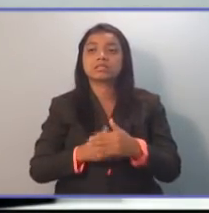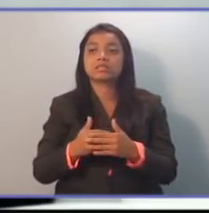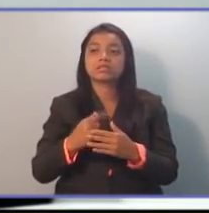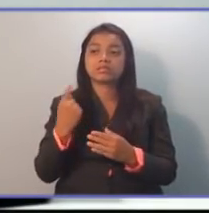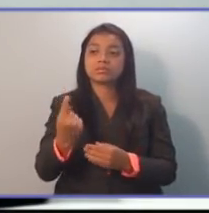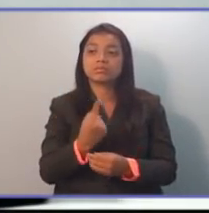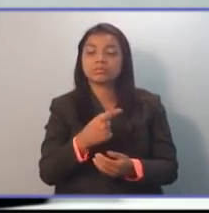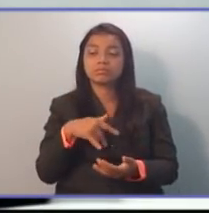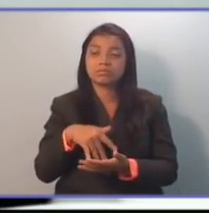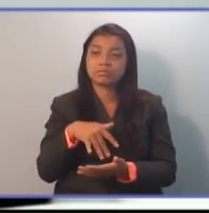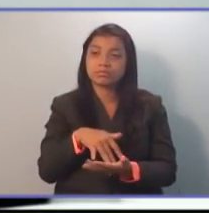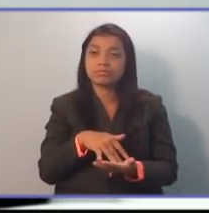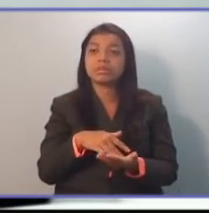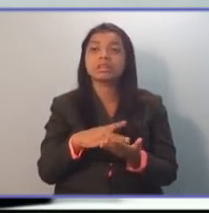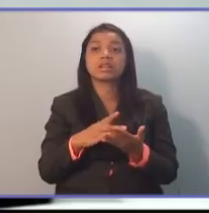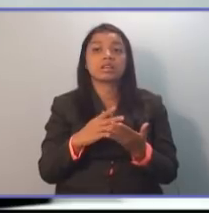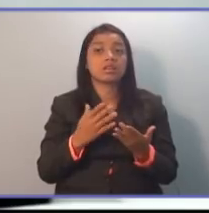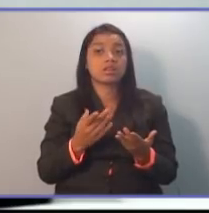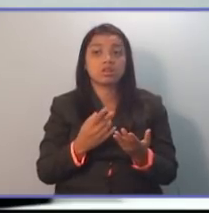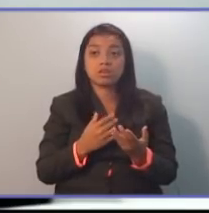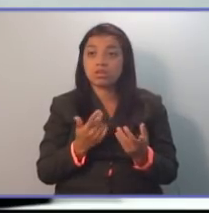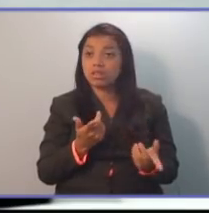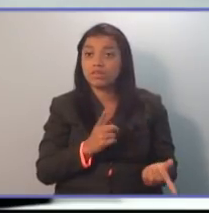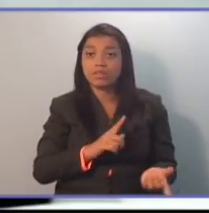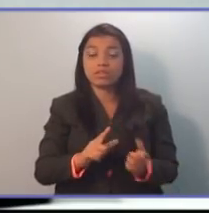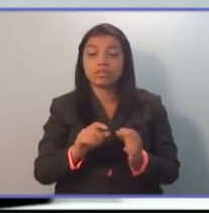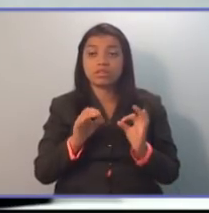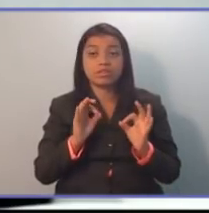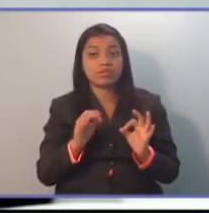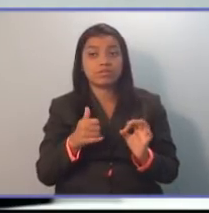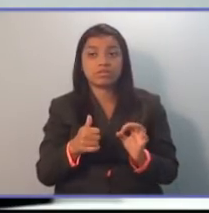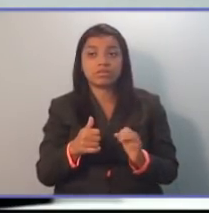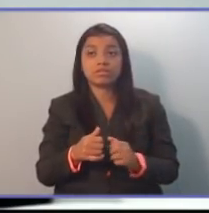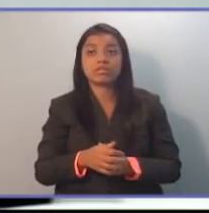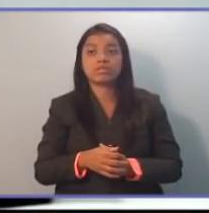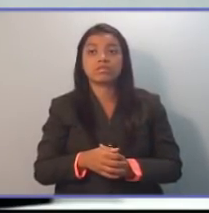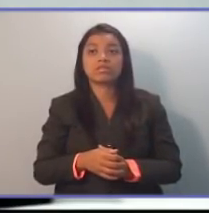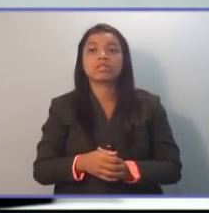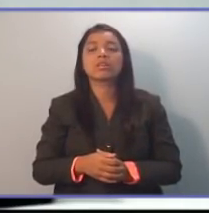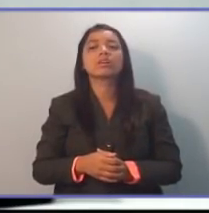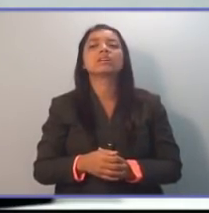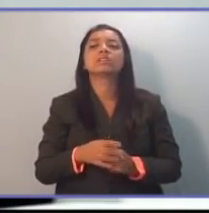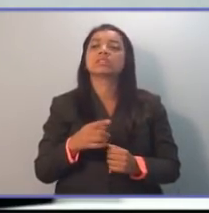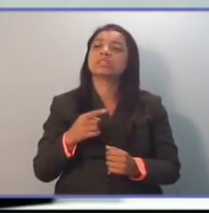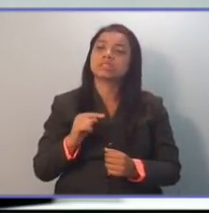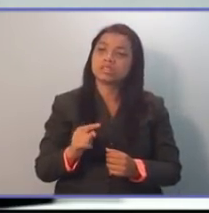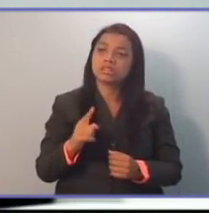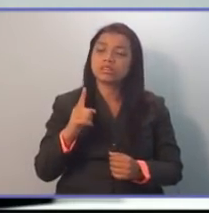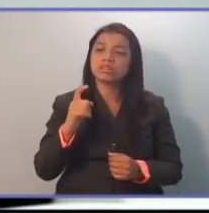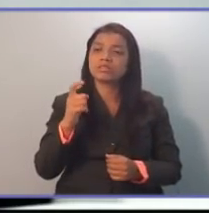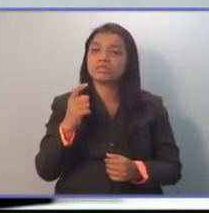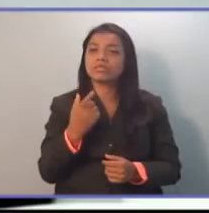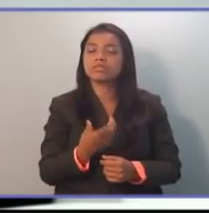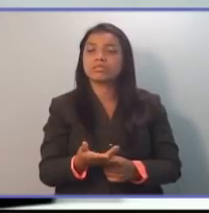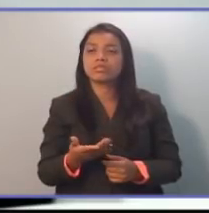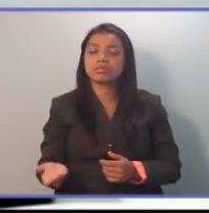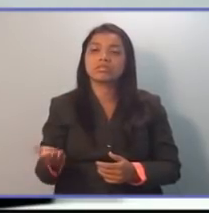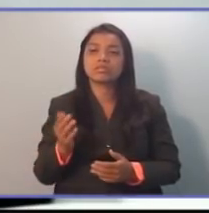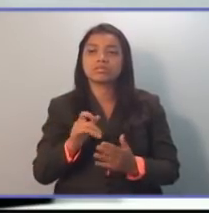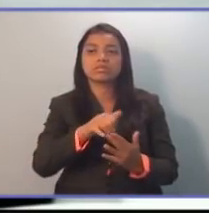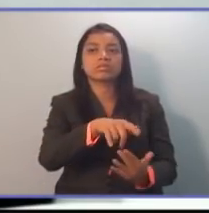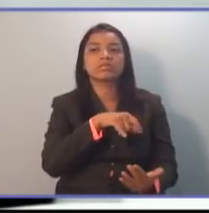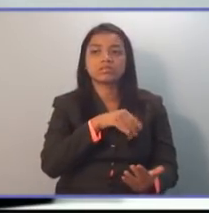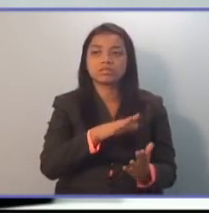que nos dicen que todavía no está bien, que todavía hay grandes cantidades de